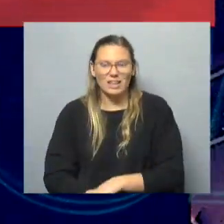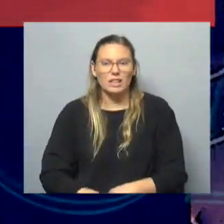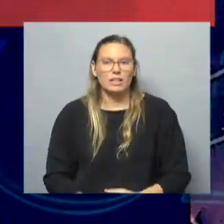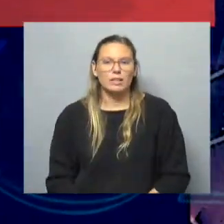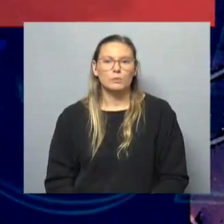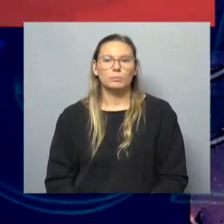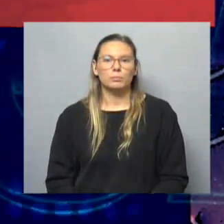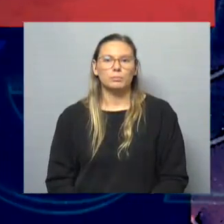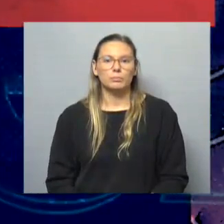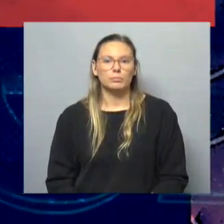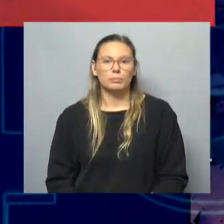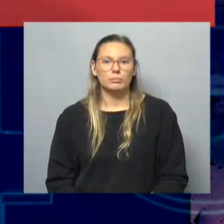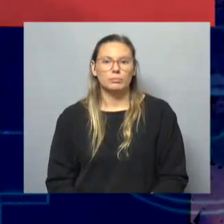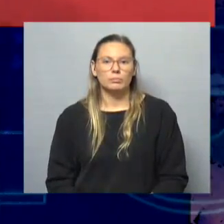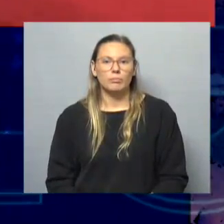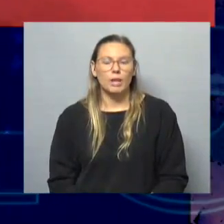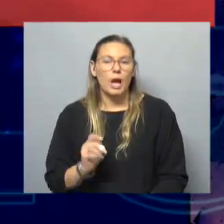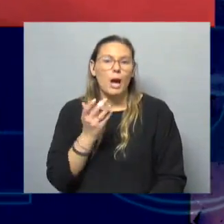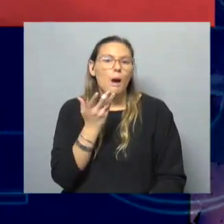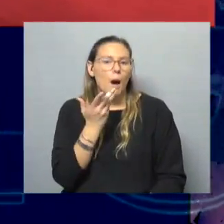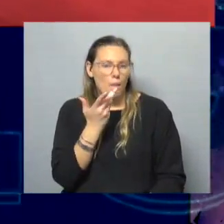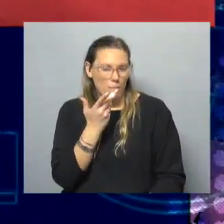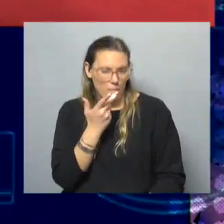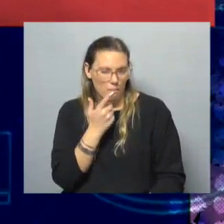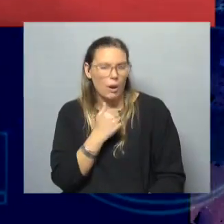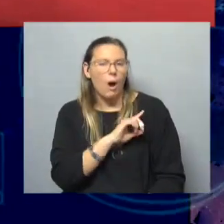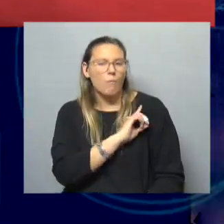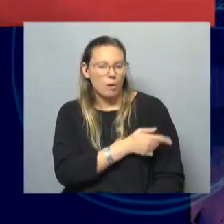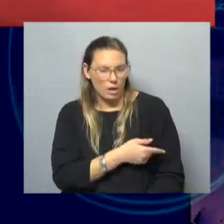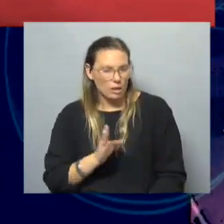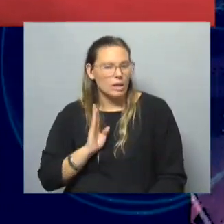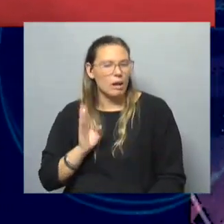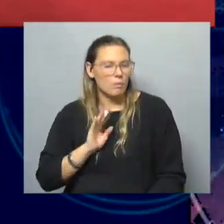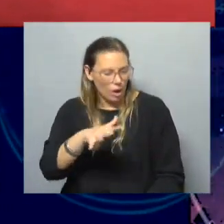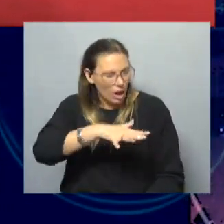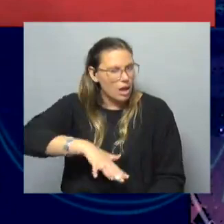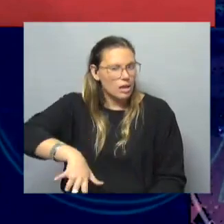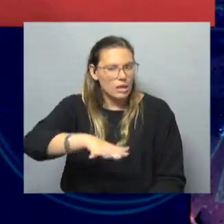desde acá. Sí. No, mirá, me gusta el poder de las mujeres en ese piso,